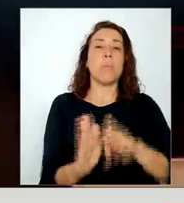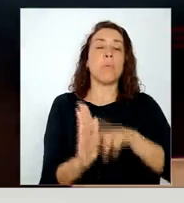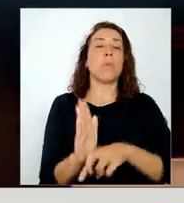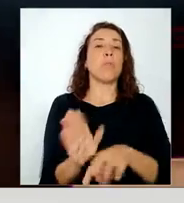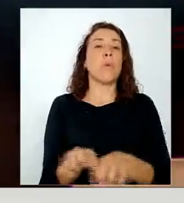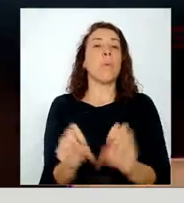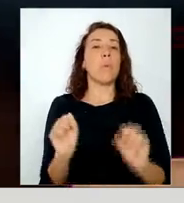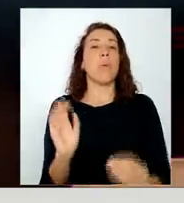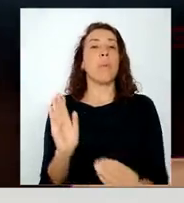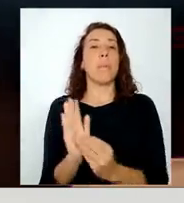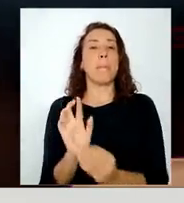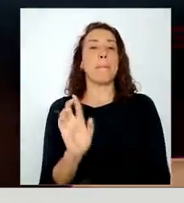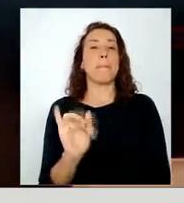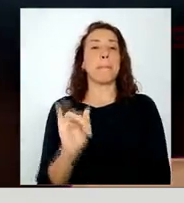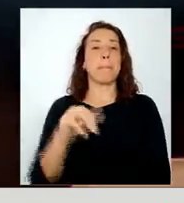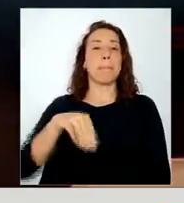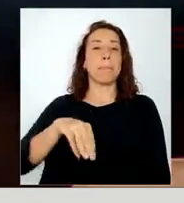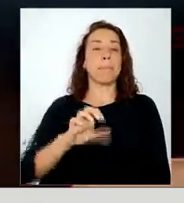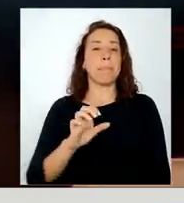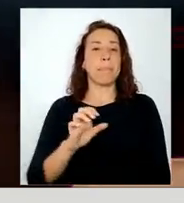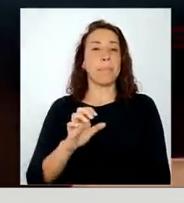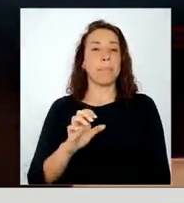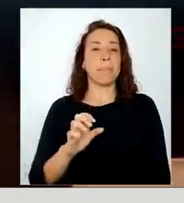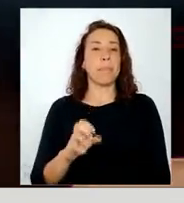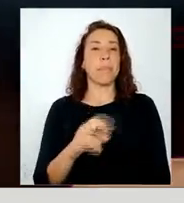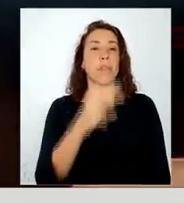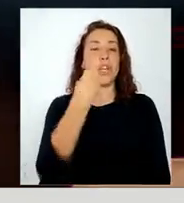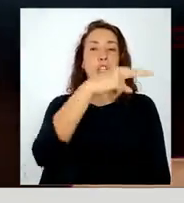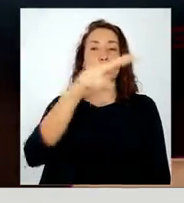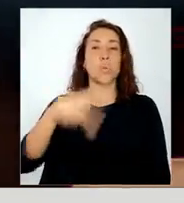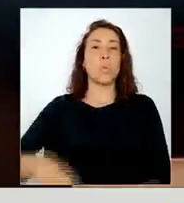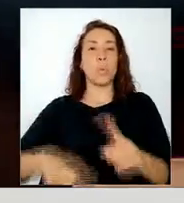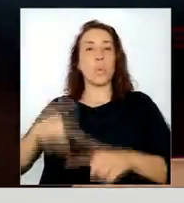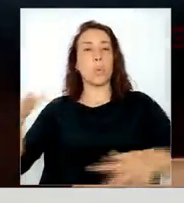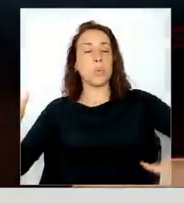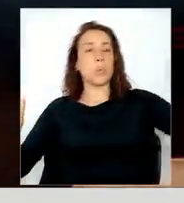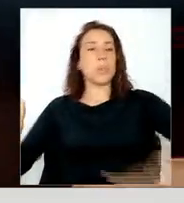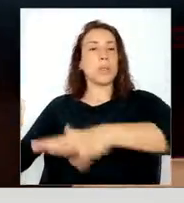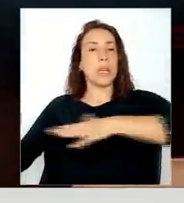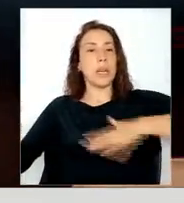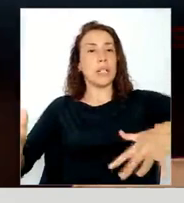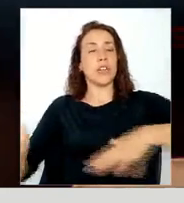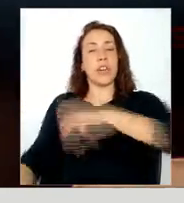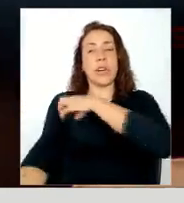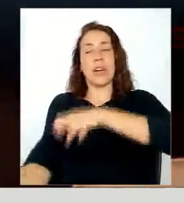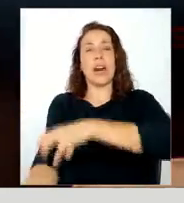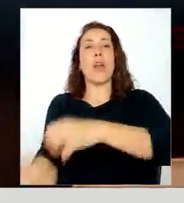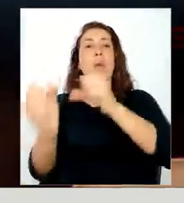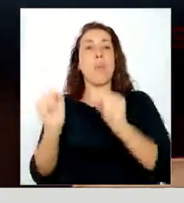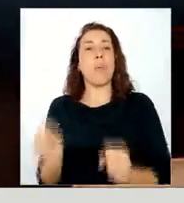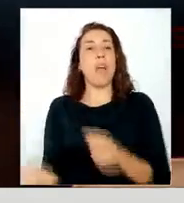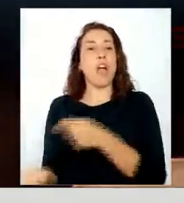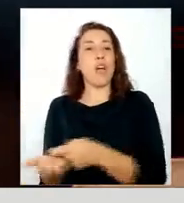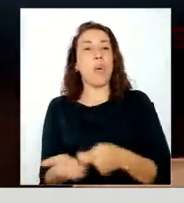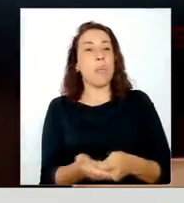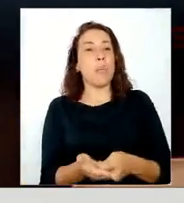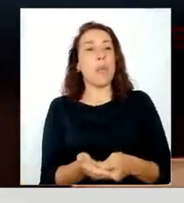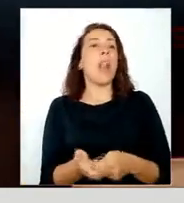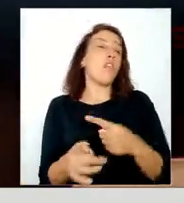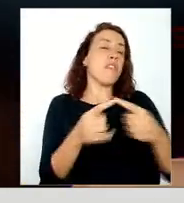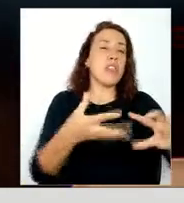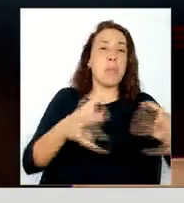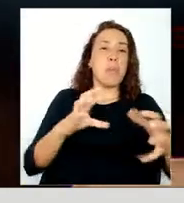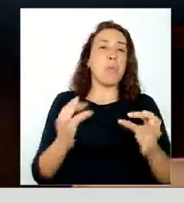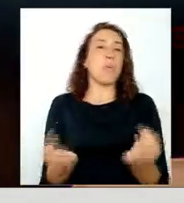las pymes en sus respectivos territorios en sus regiones y se puedan adquirir aquellos productos se tiene que apoyar